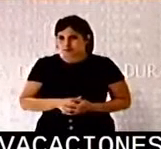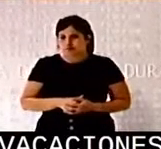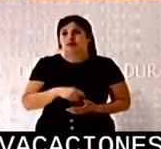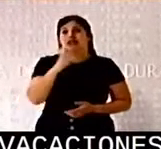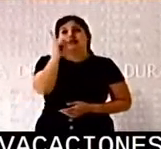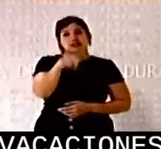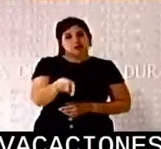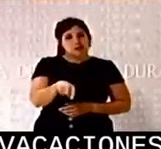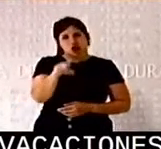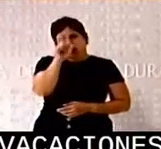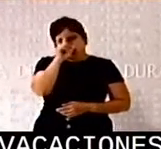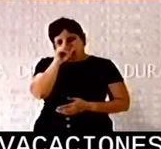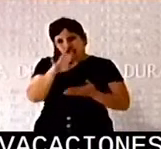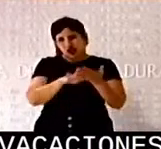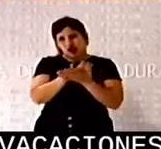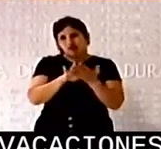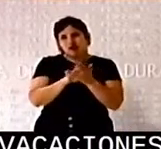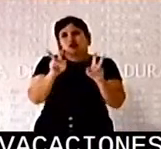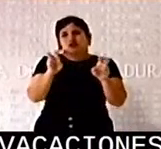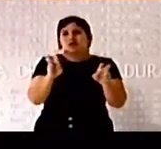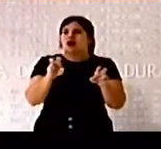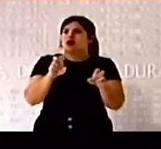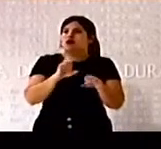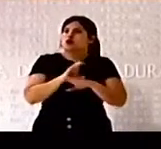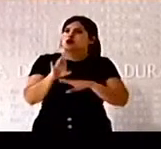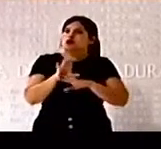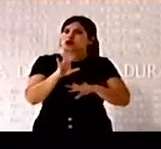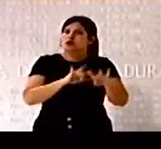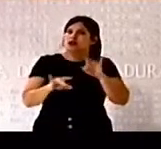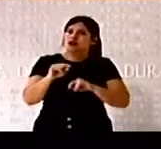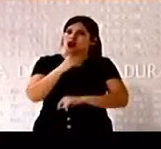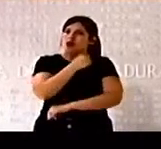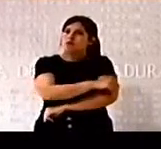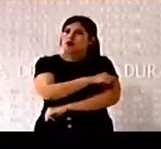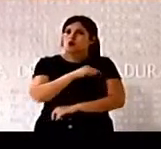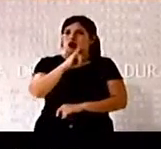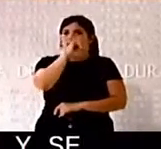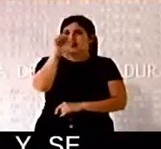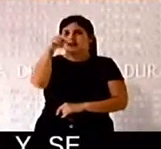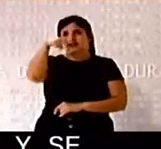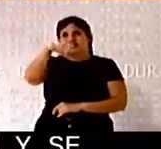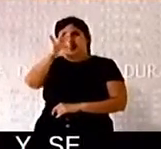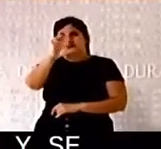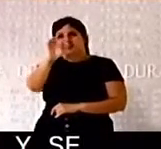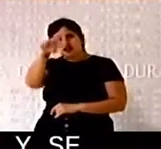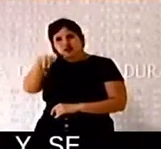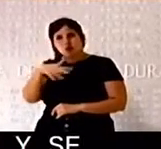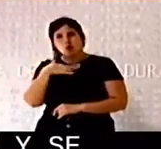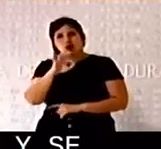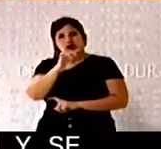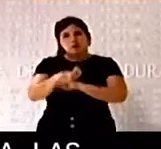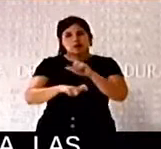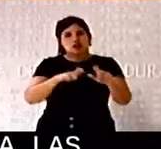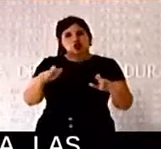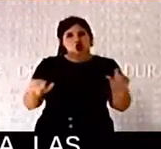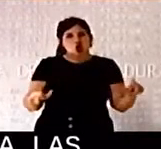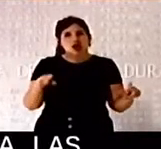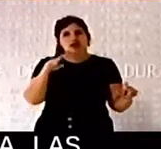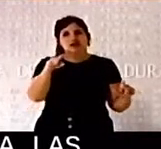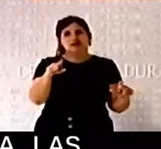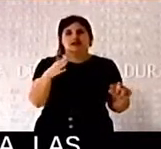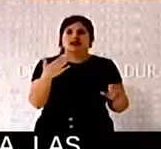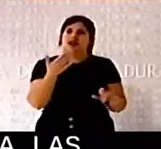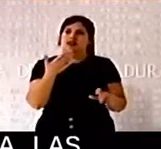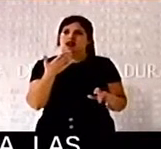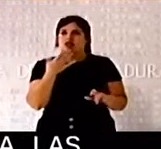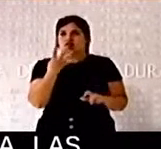en la interterritorial de la vacuna de Janssen, que se hablaba de que se podría aplicar a las personas de la década de los